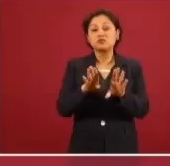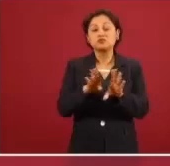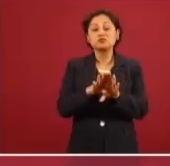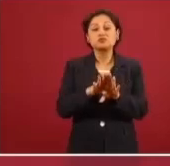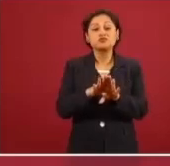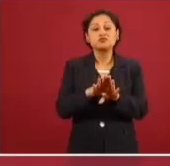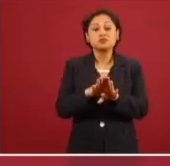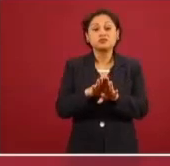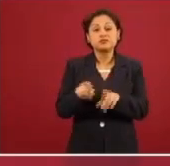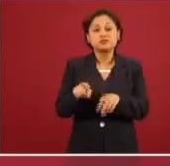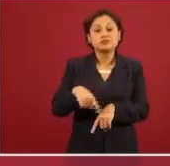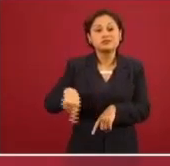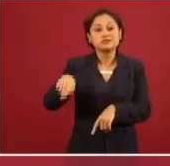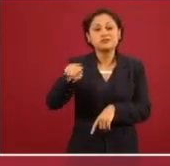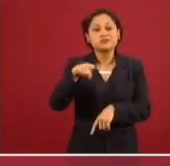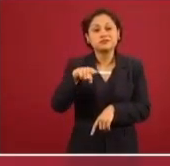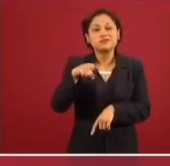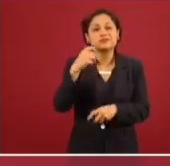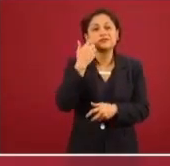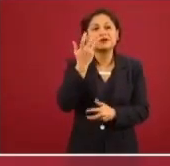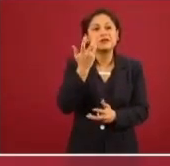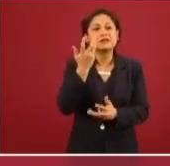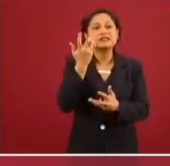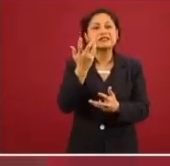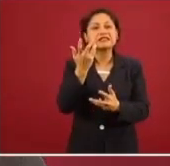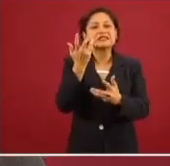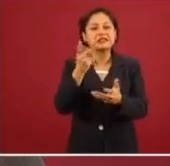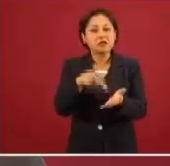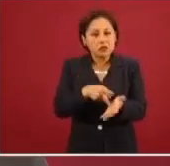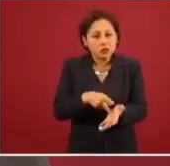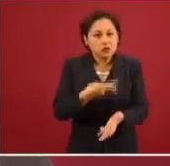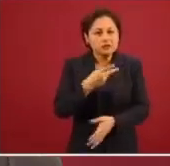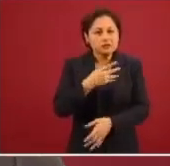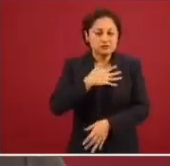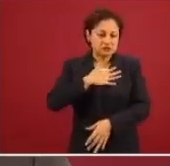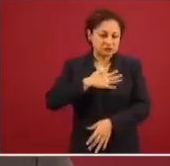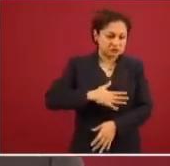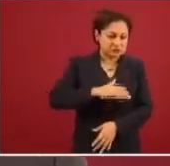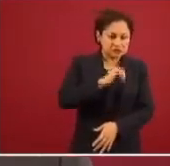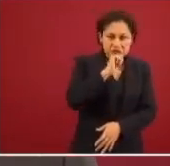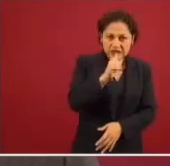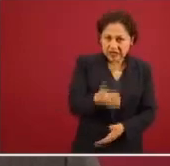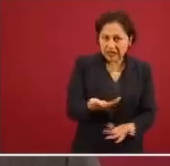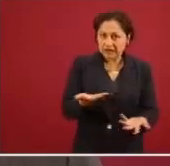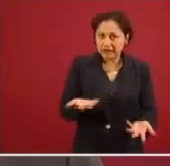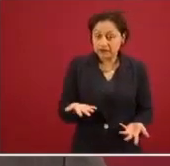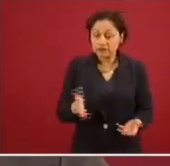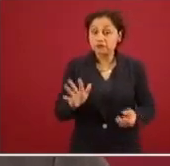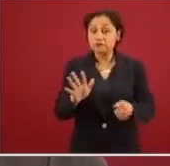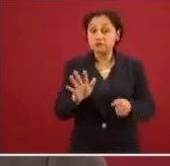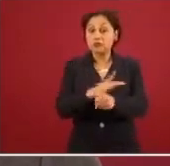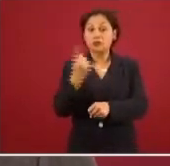esas infamias que se cometían, en donde el gobierno